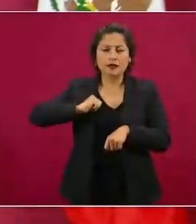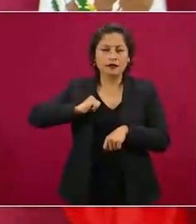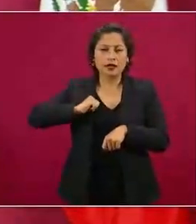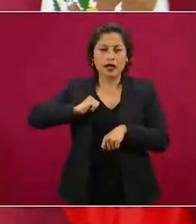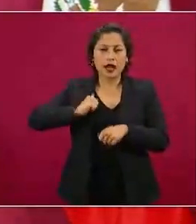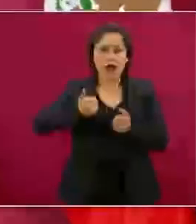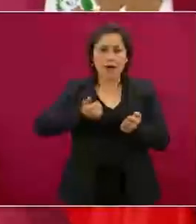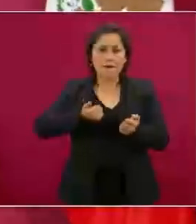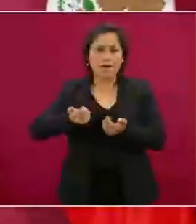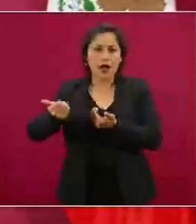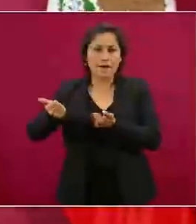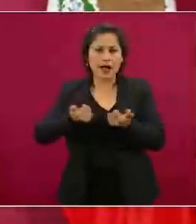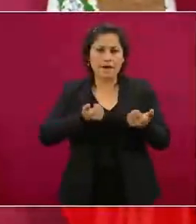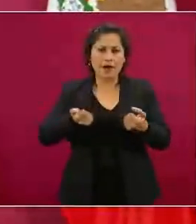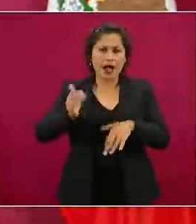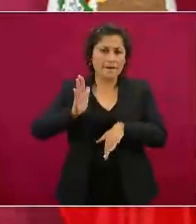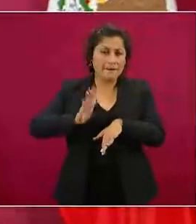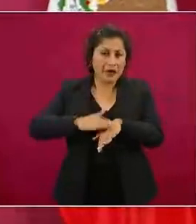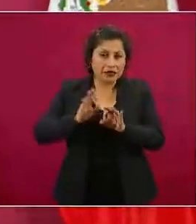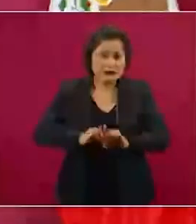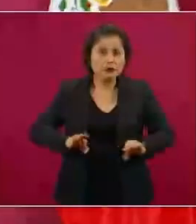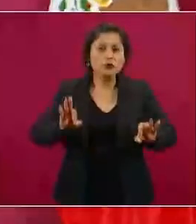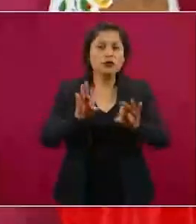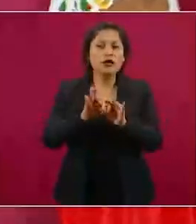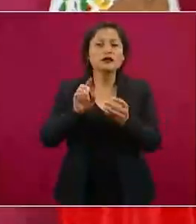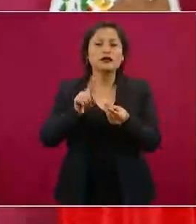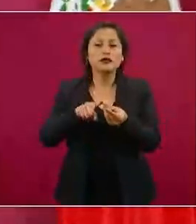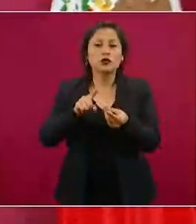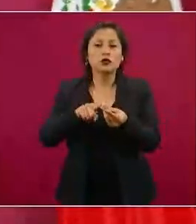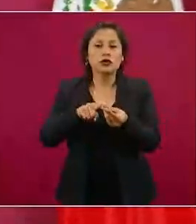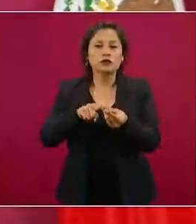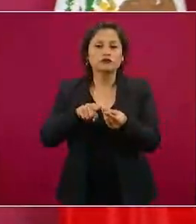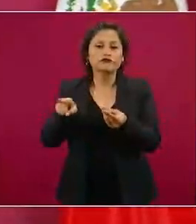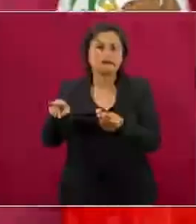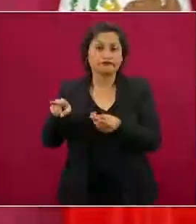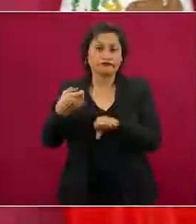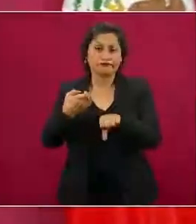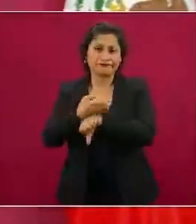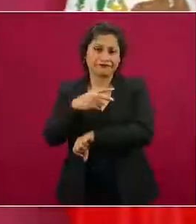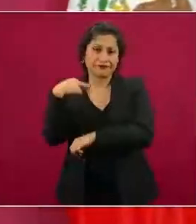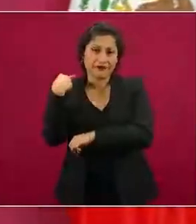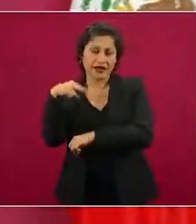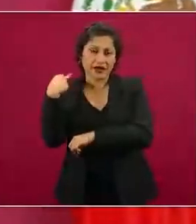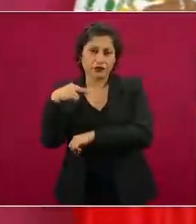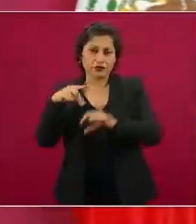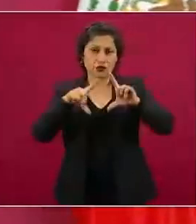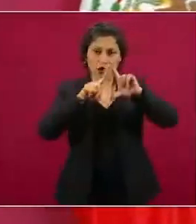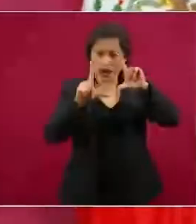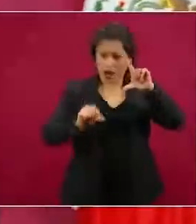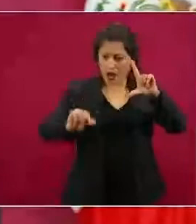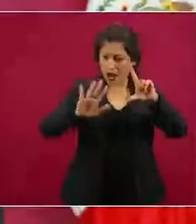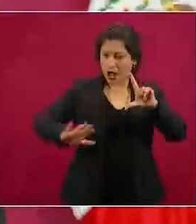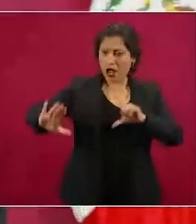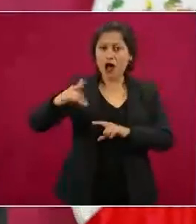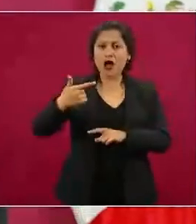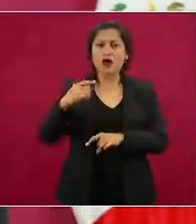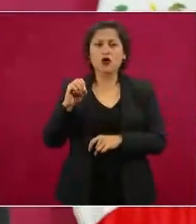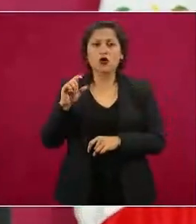sigue siendo, pero era Veracruz, en el Golfo. por el desarrollo